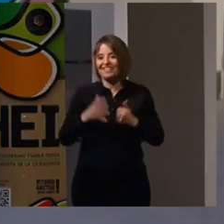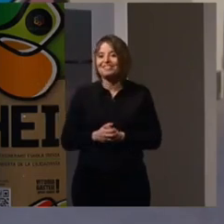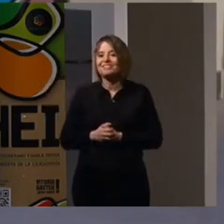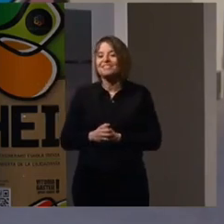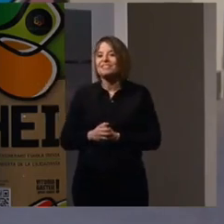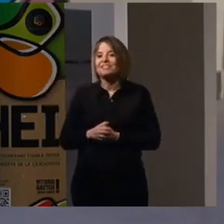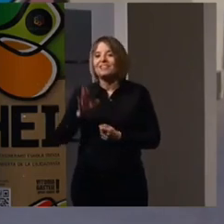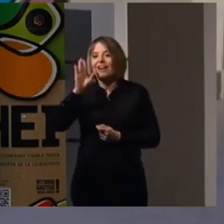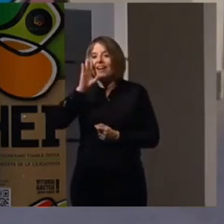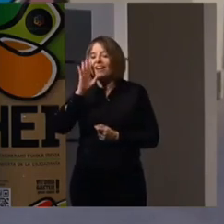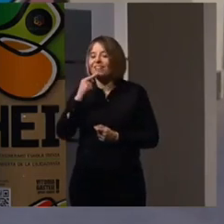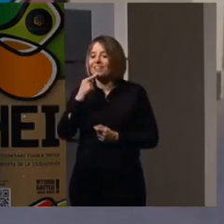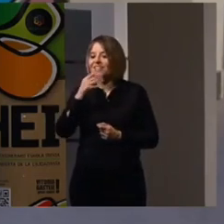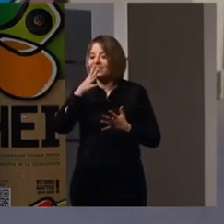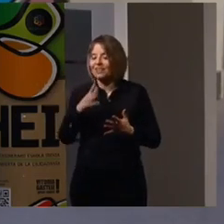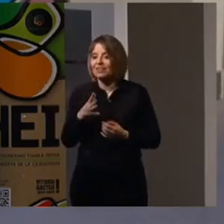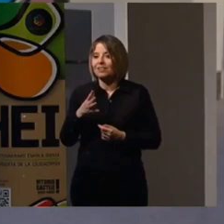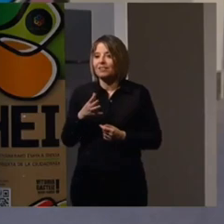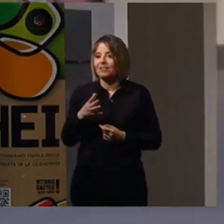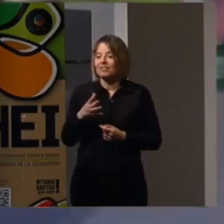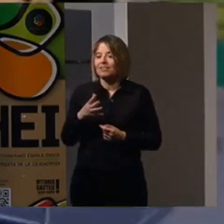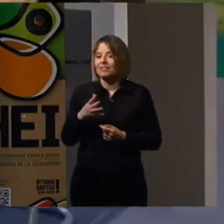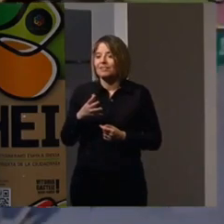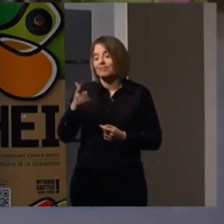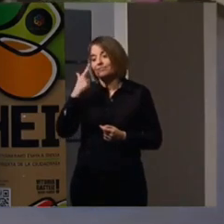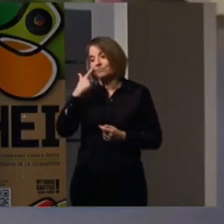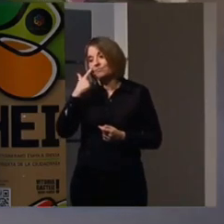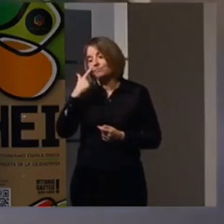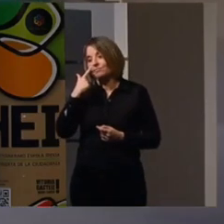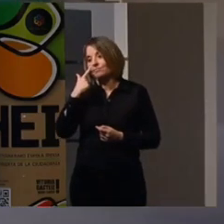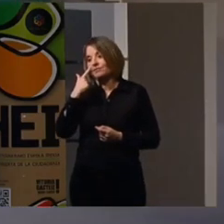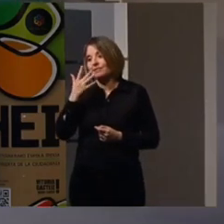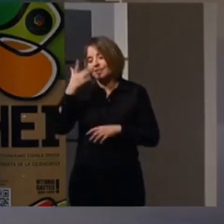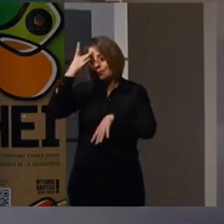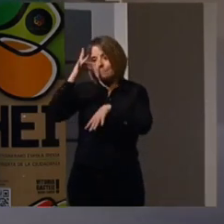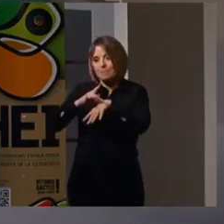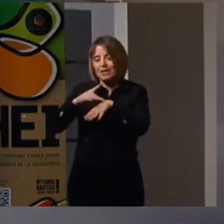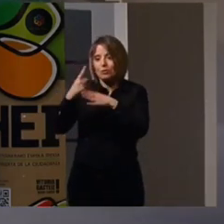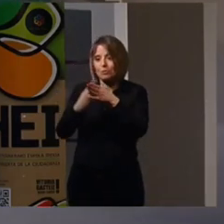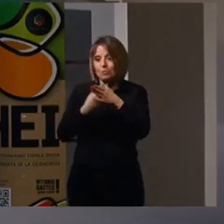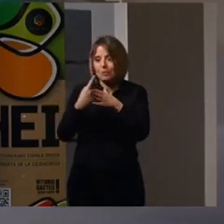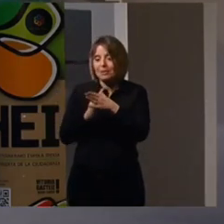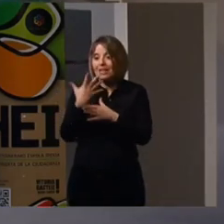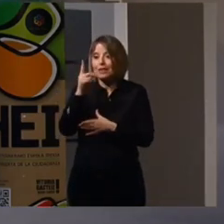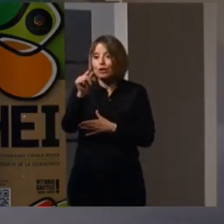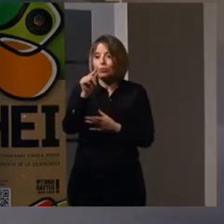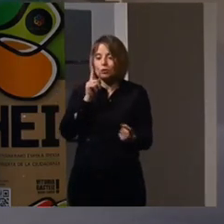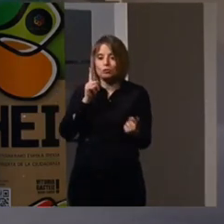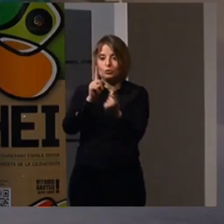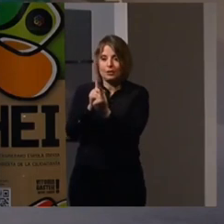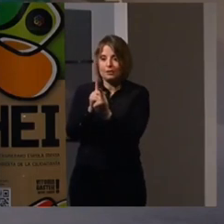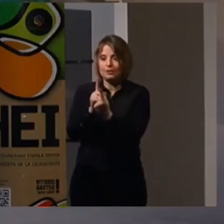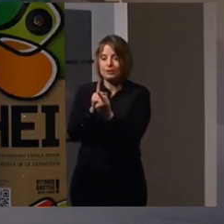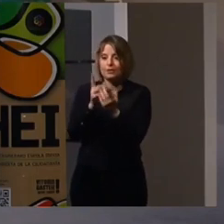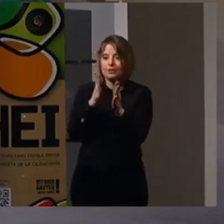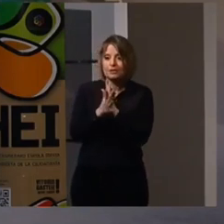A lo que estabais diciendo ahora, pero es que volvemos a la precariedad también. Si una médica de primaria tiene 5 minutos para atenderte, pues va a ir